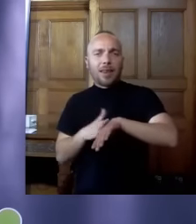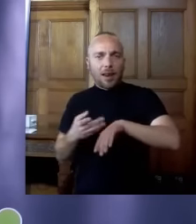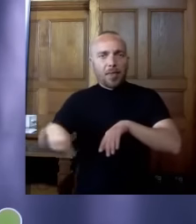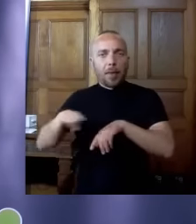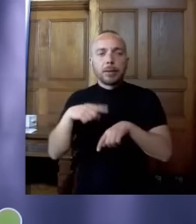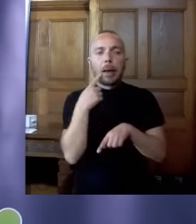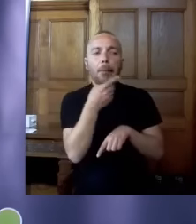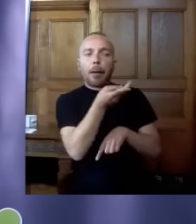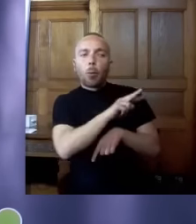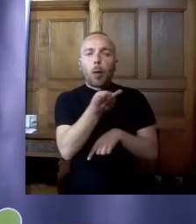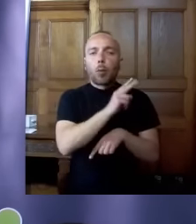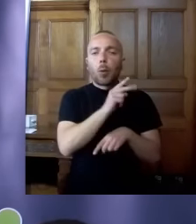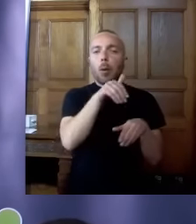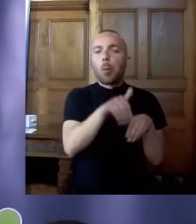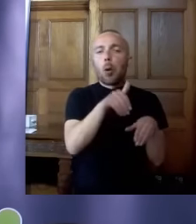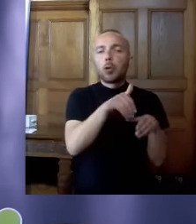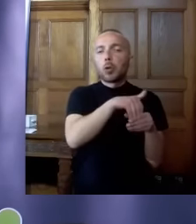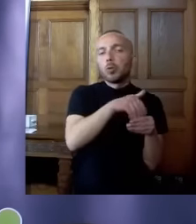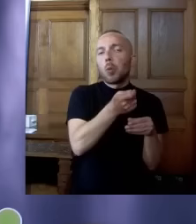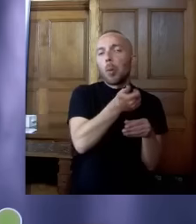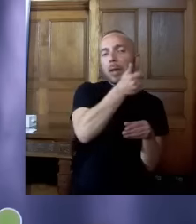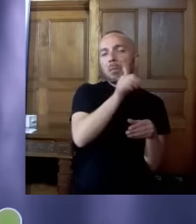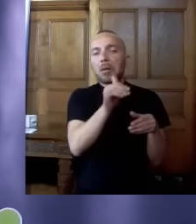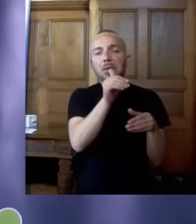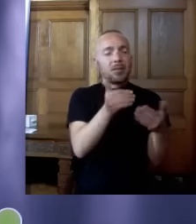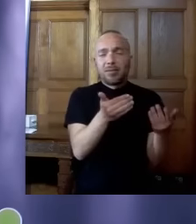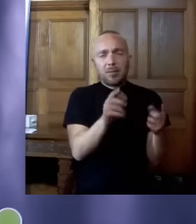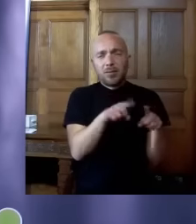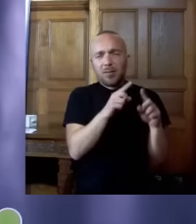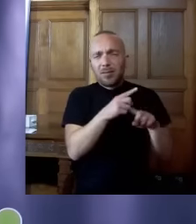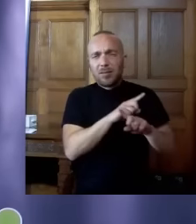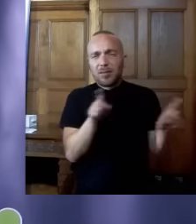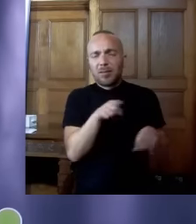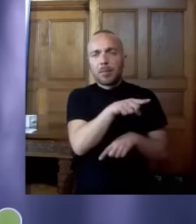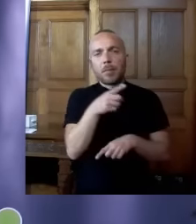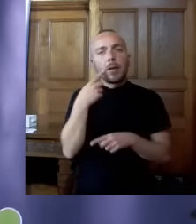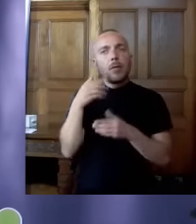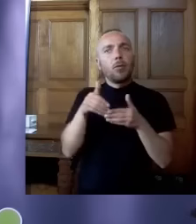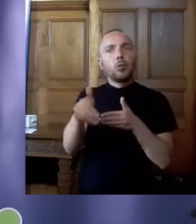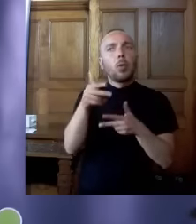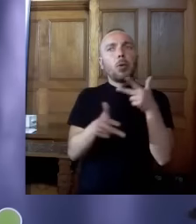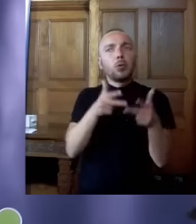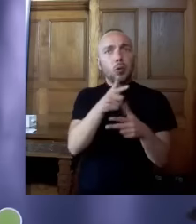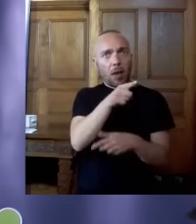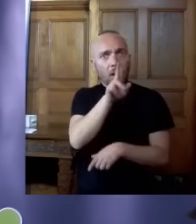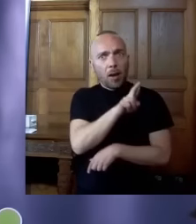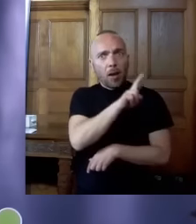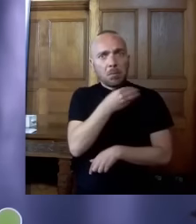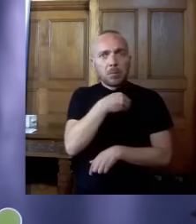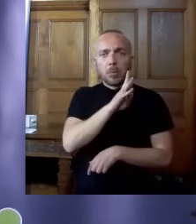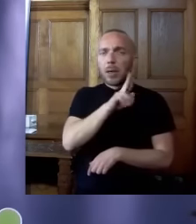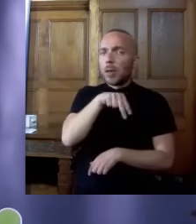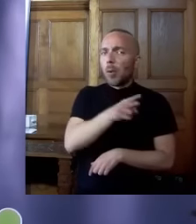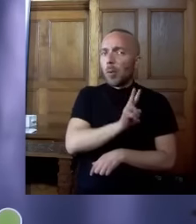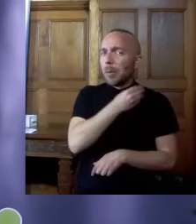unos poquitos votos más y nosotras nos preguntamos Ese es el futuro que queremos para euskadi más pnv más de lo mismo Pues